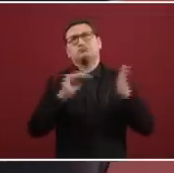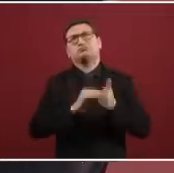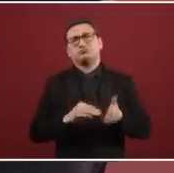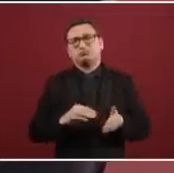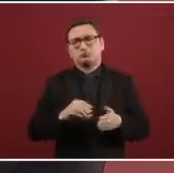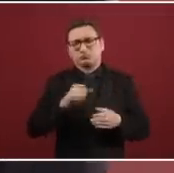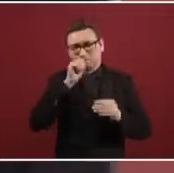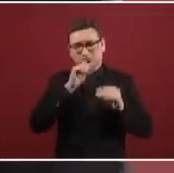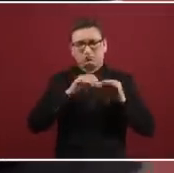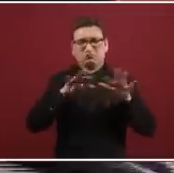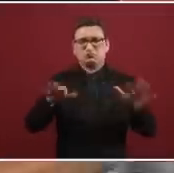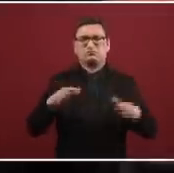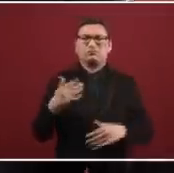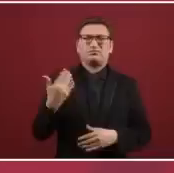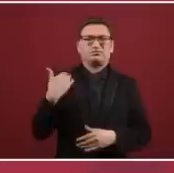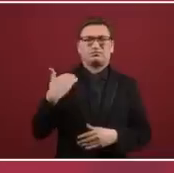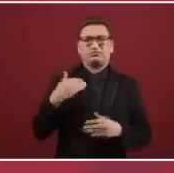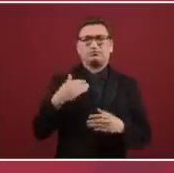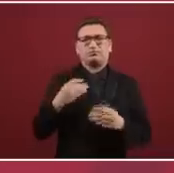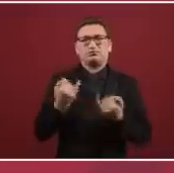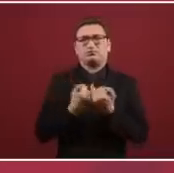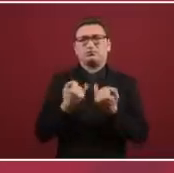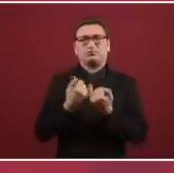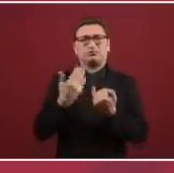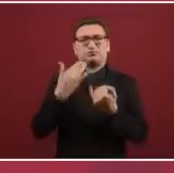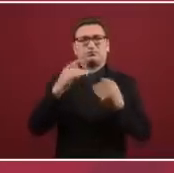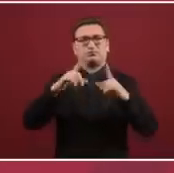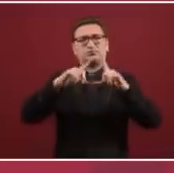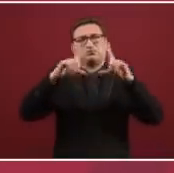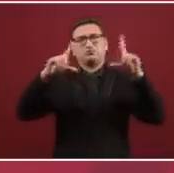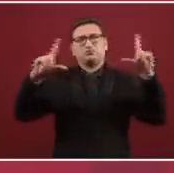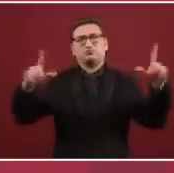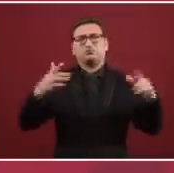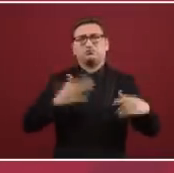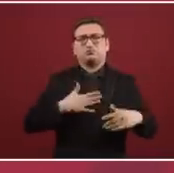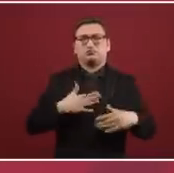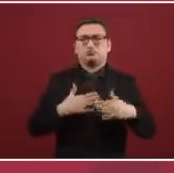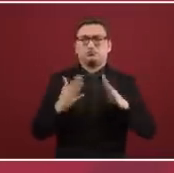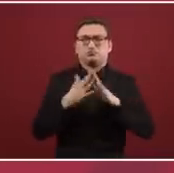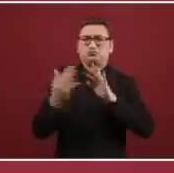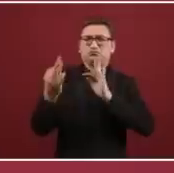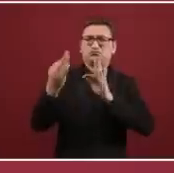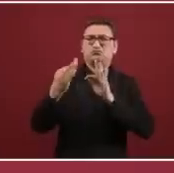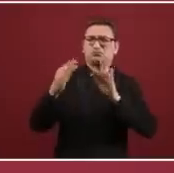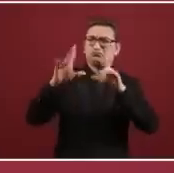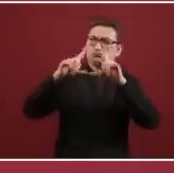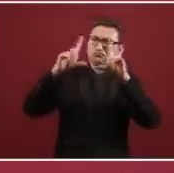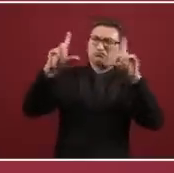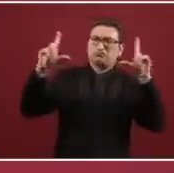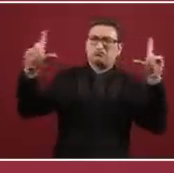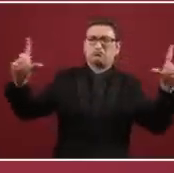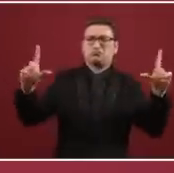hace relativamente poco pusieron una manta ahí frente a mi casa.